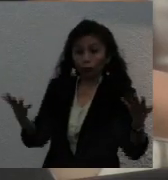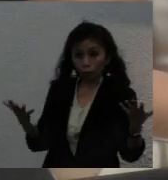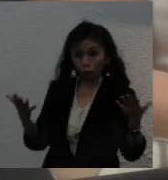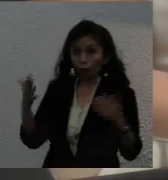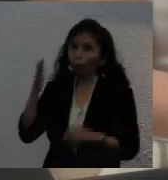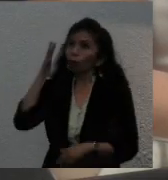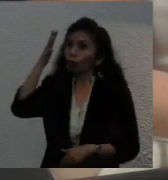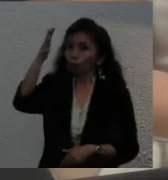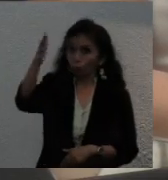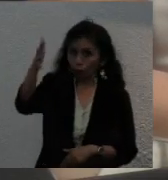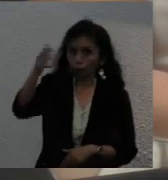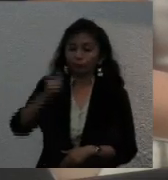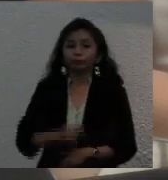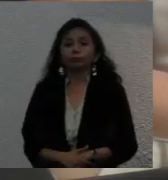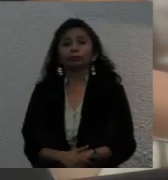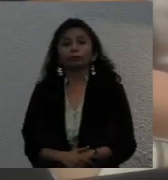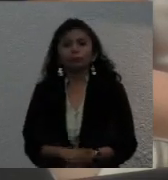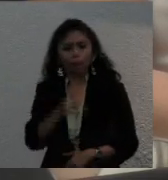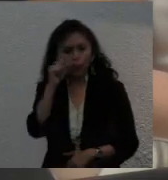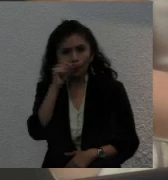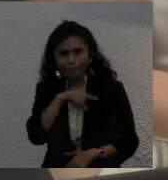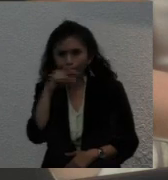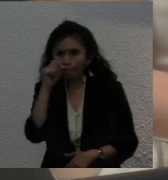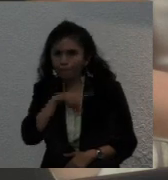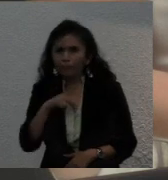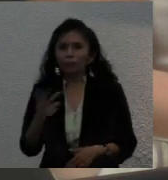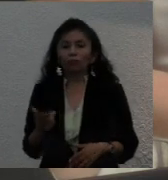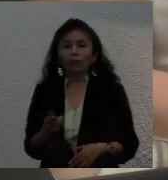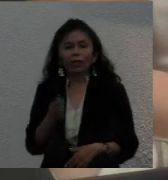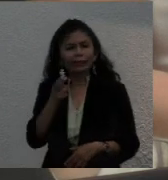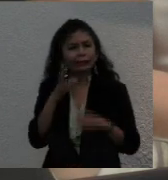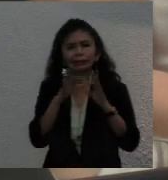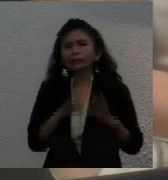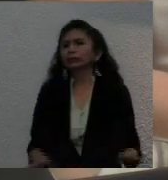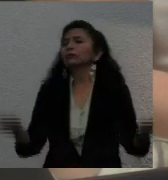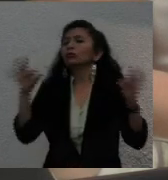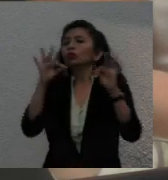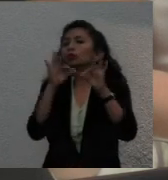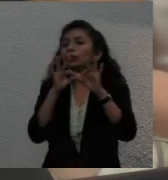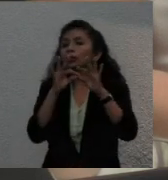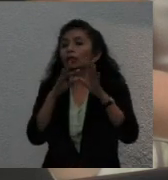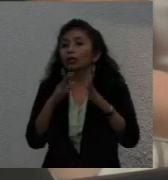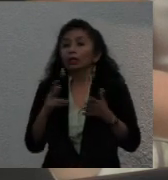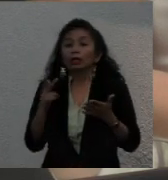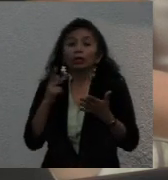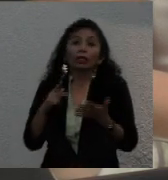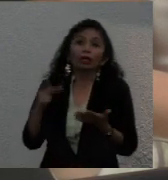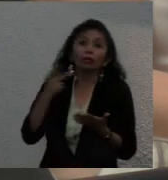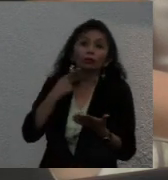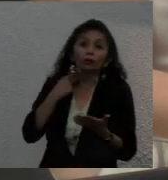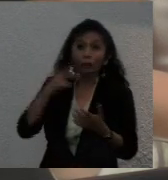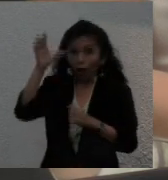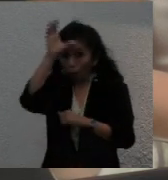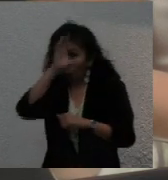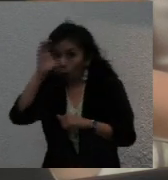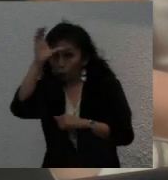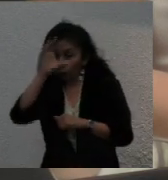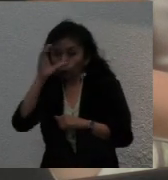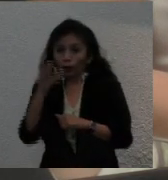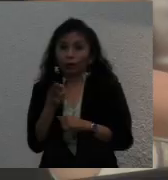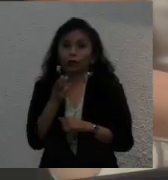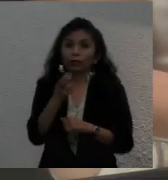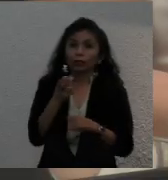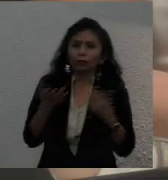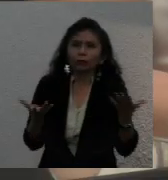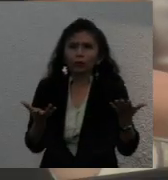del futuro. De la misma manera, es esencial que se fortalezcan las políticas de promoción cultural que pongan